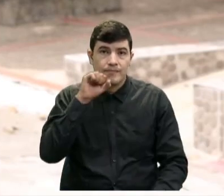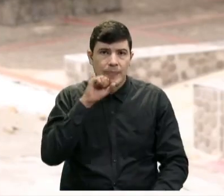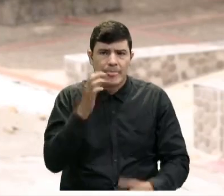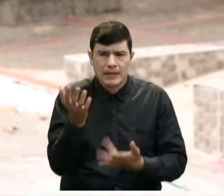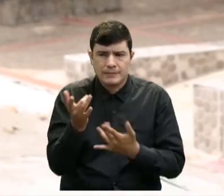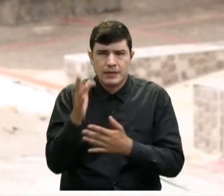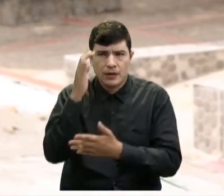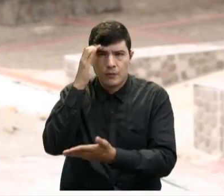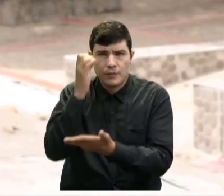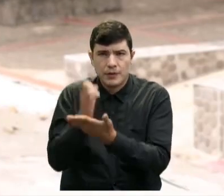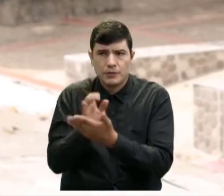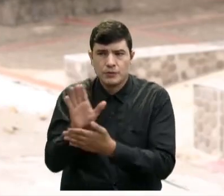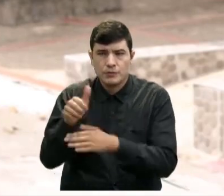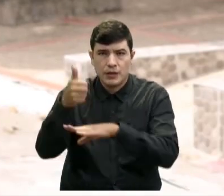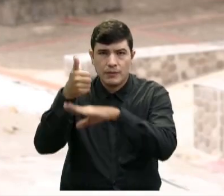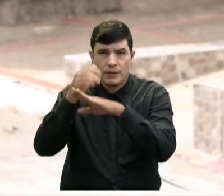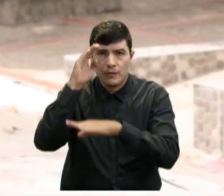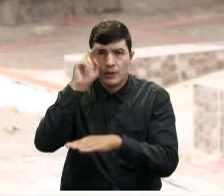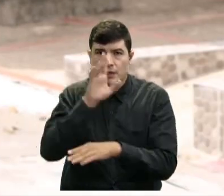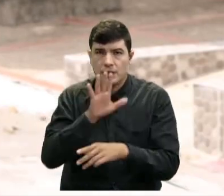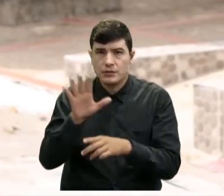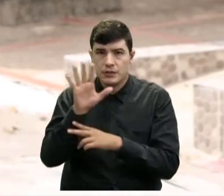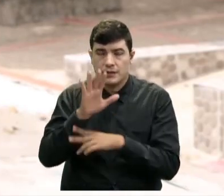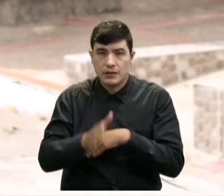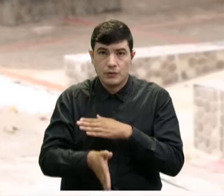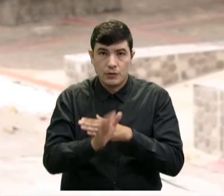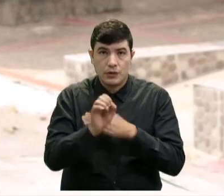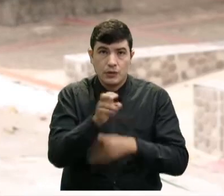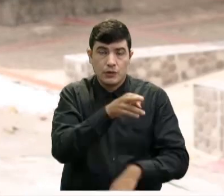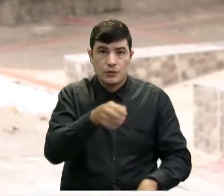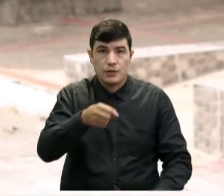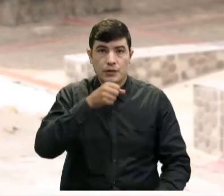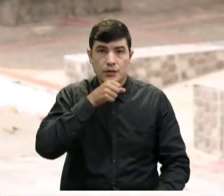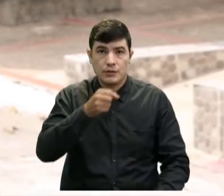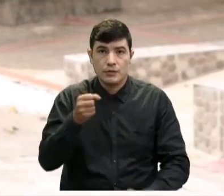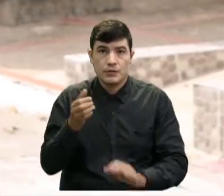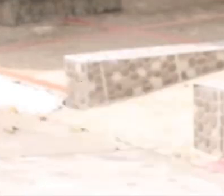de las autoridades. Desde Barranca Bermeja, para Oriente Noticias, Ángela Jaimes, estamos informando.